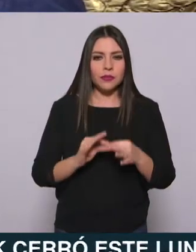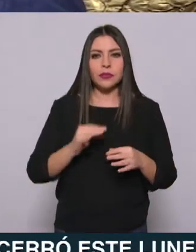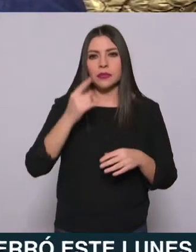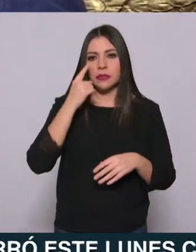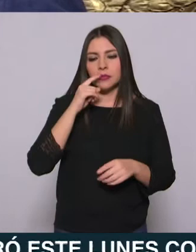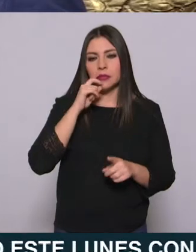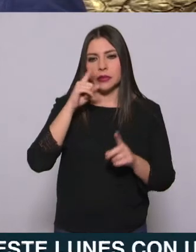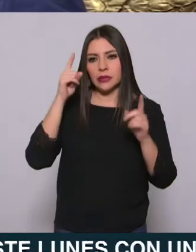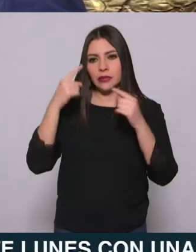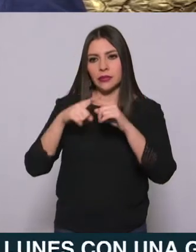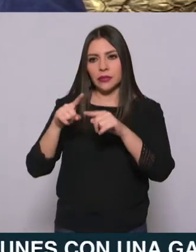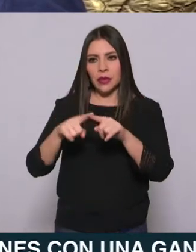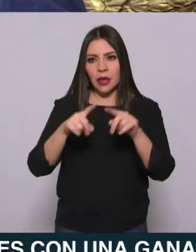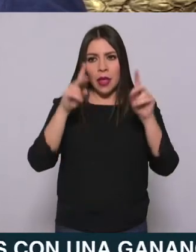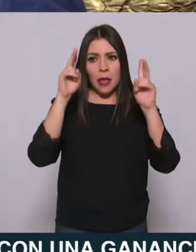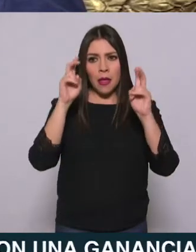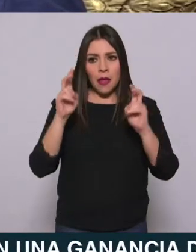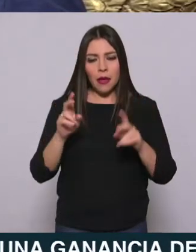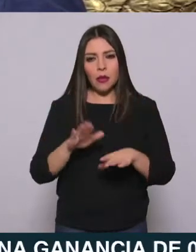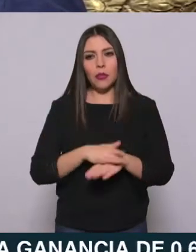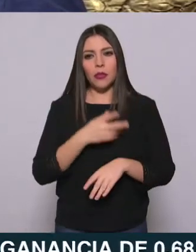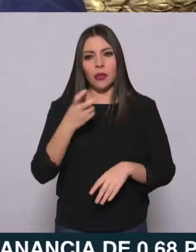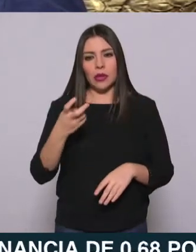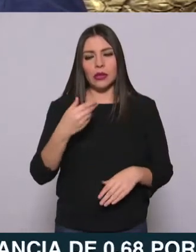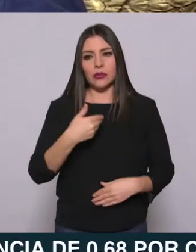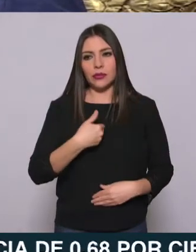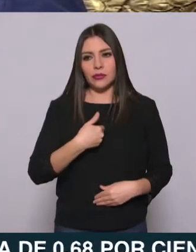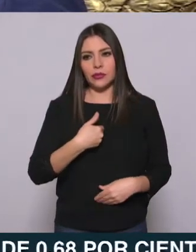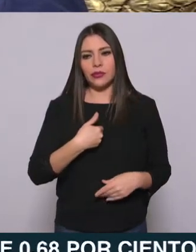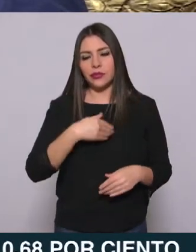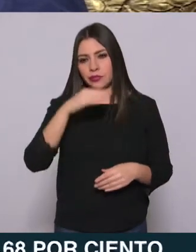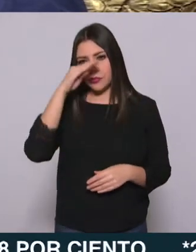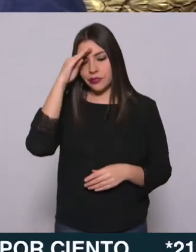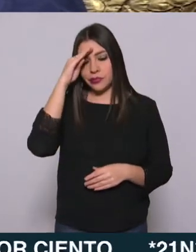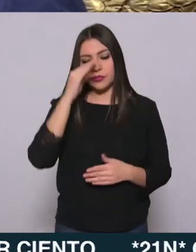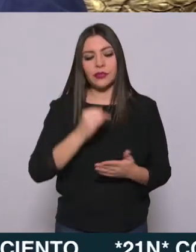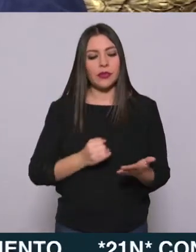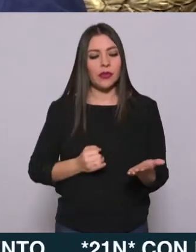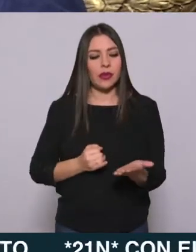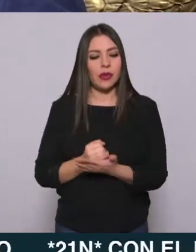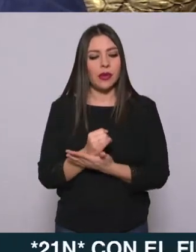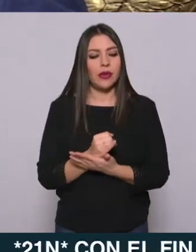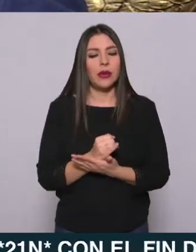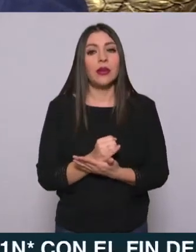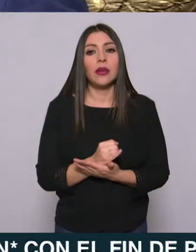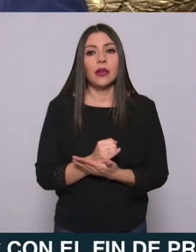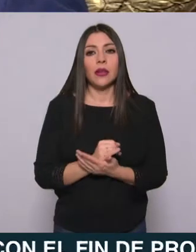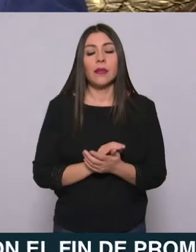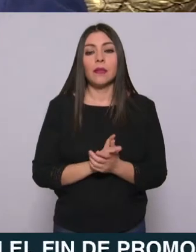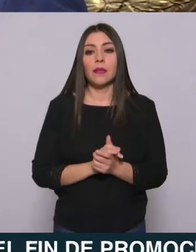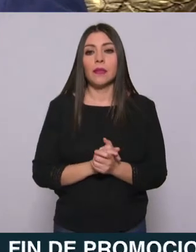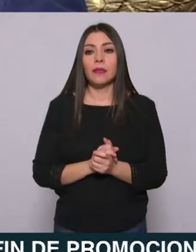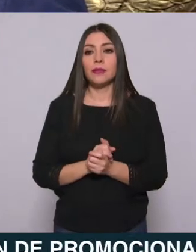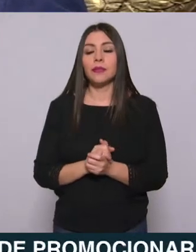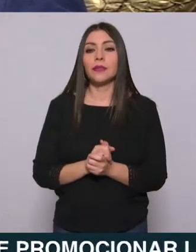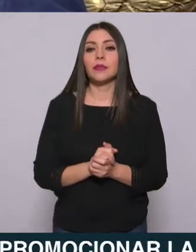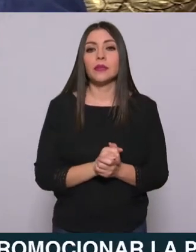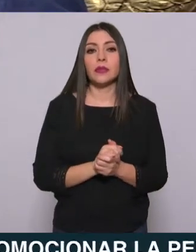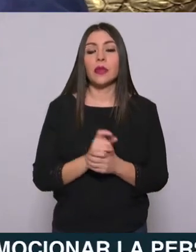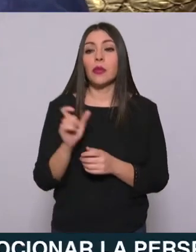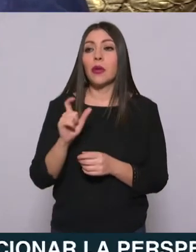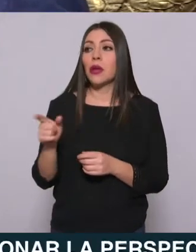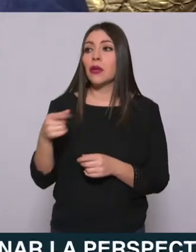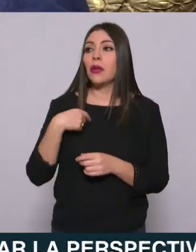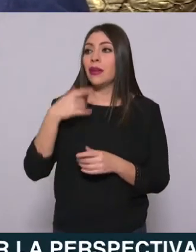legislativa. Esa es la razón por la que decido, una vez que no se acepta